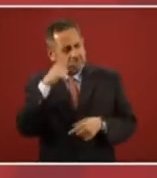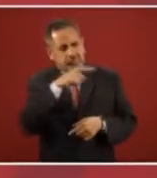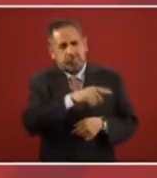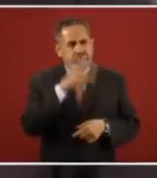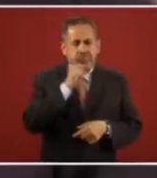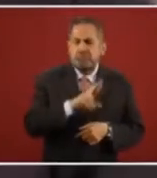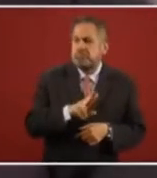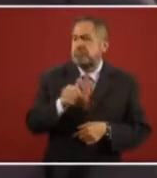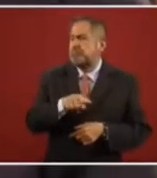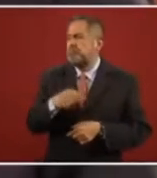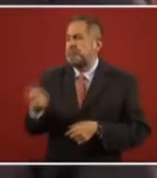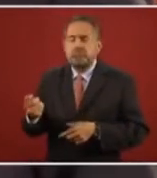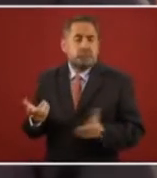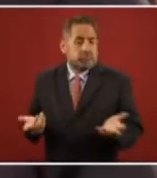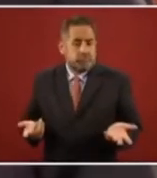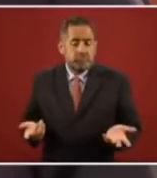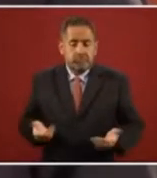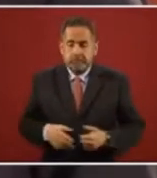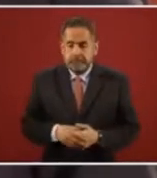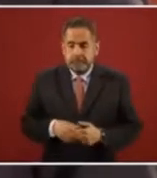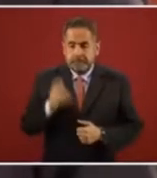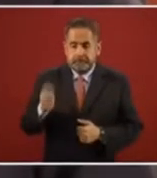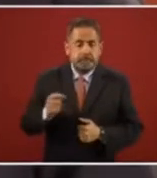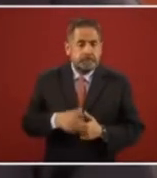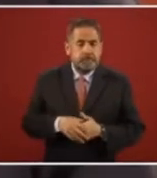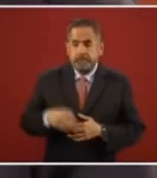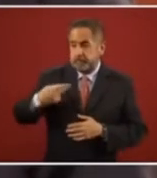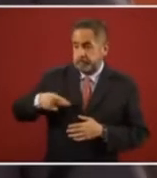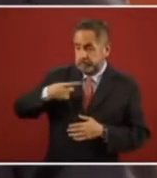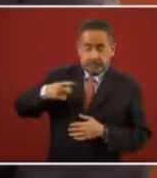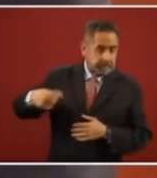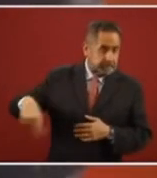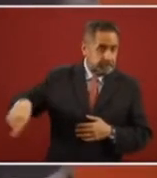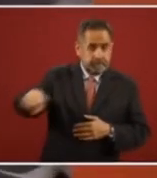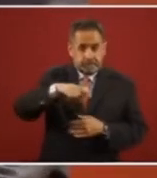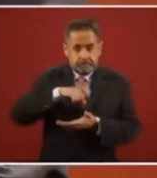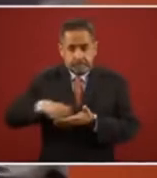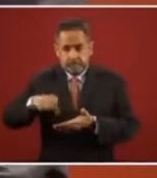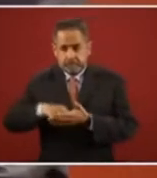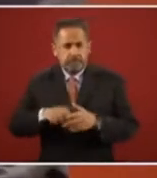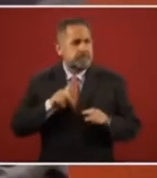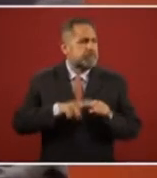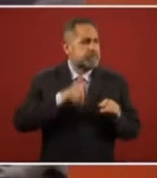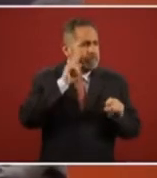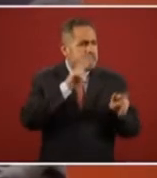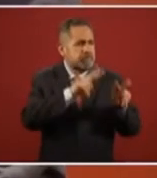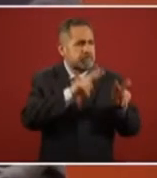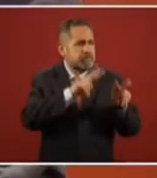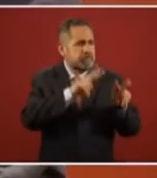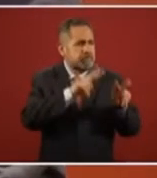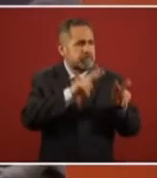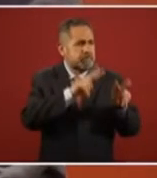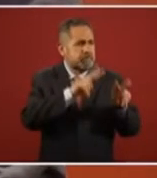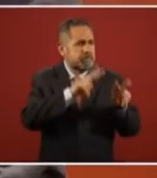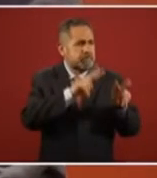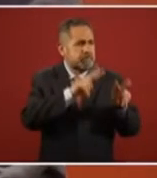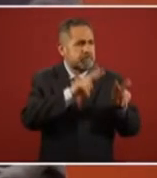qué el consumidor vea quién es quién en los precios